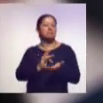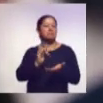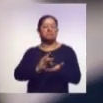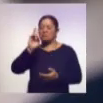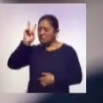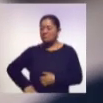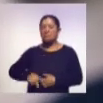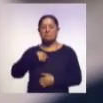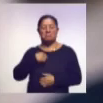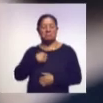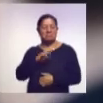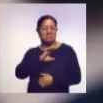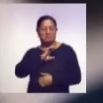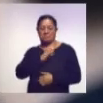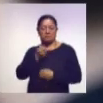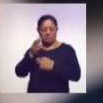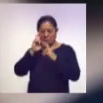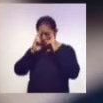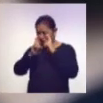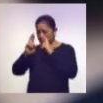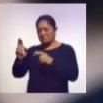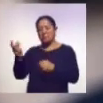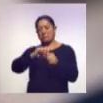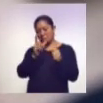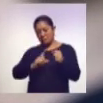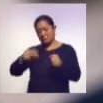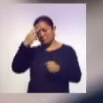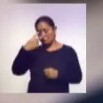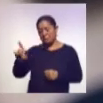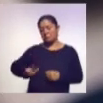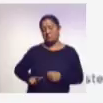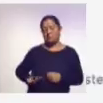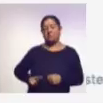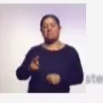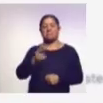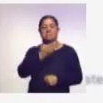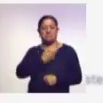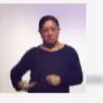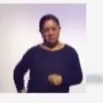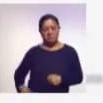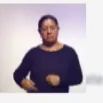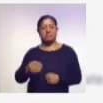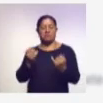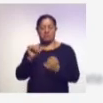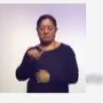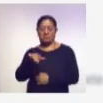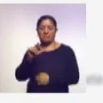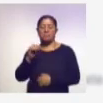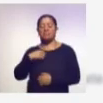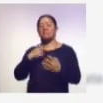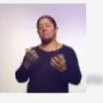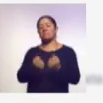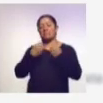presidente Andrés Manuel López Obrador, al pueblo y al gobierno de México por salvarle la vida. En su cuenta de Twitter, el